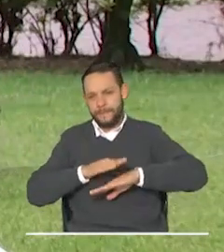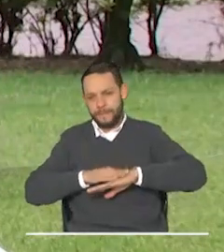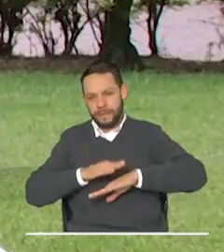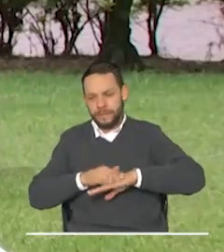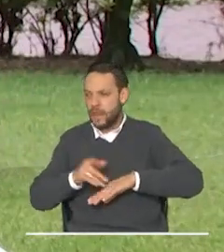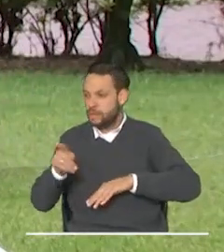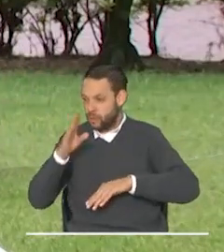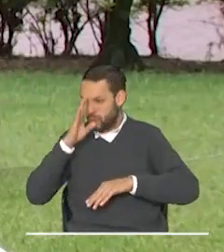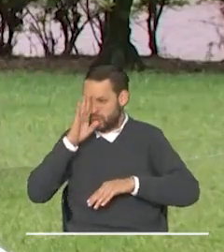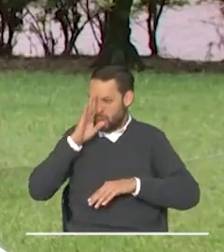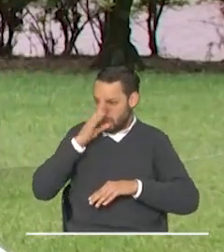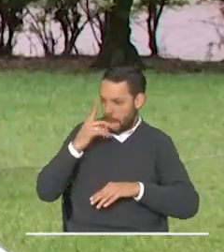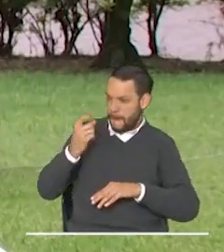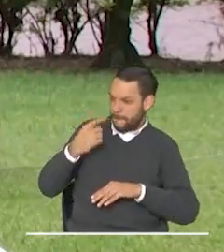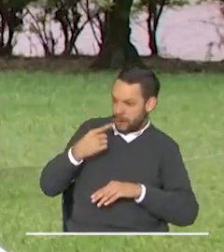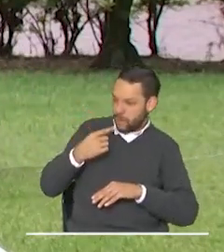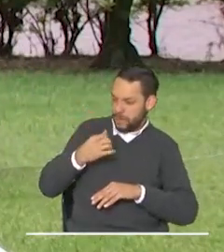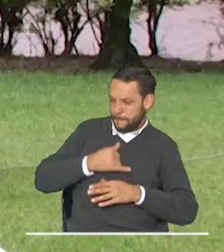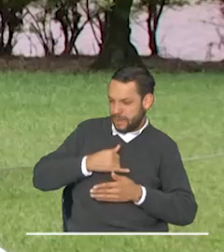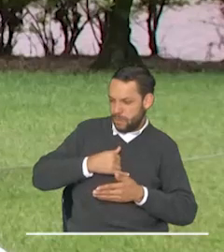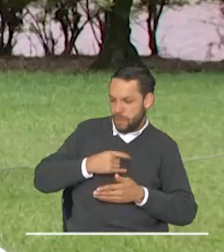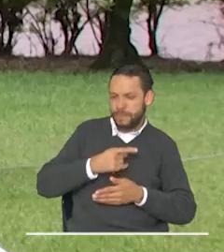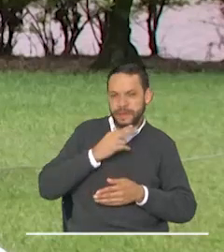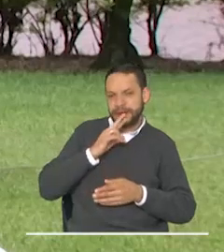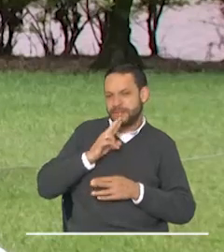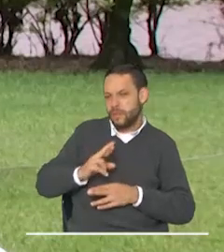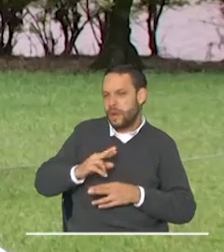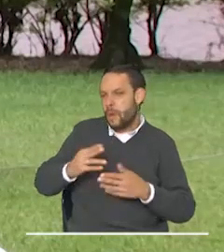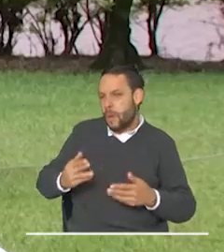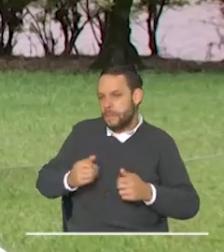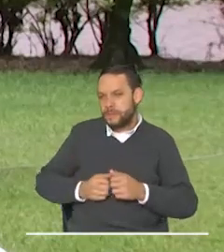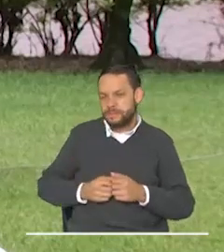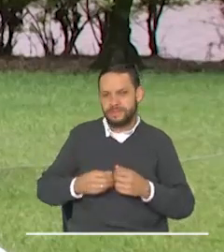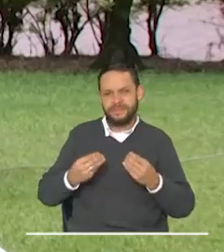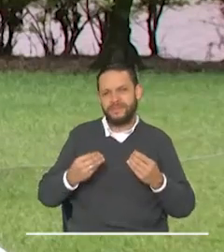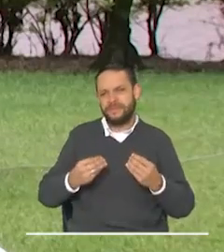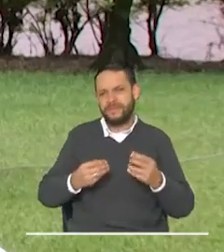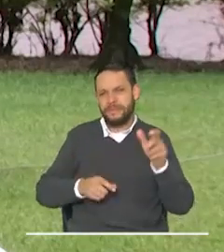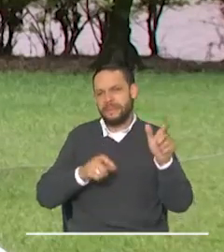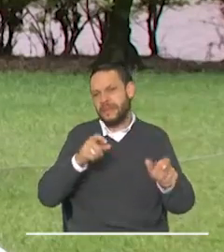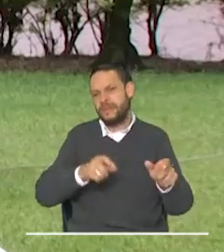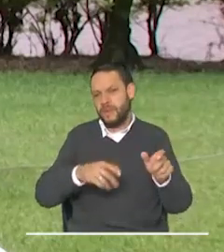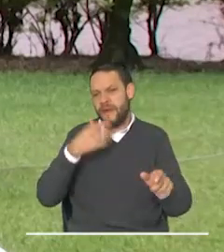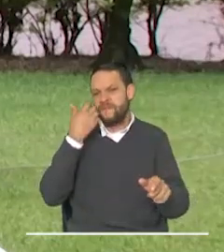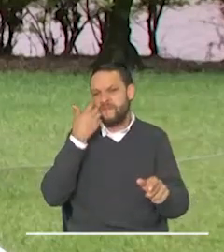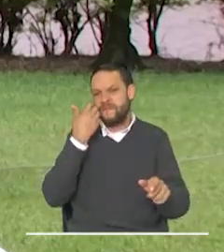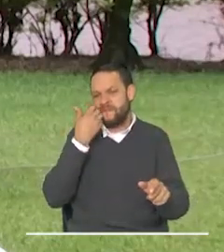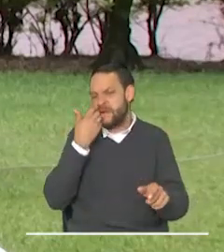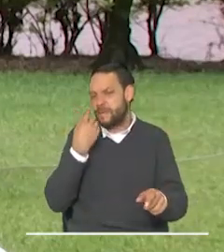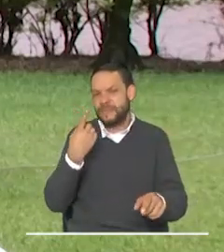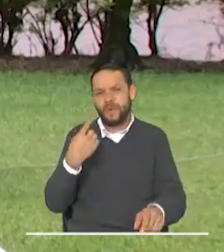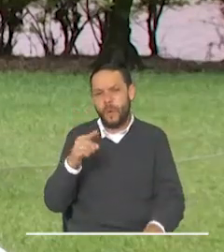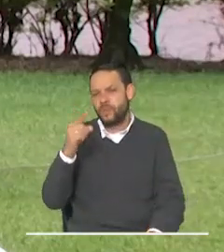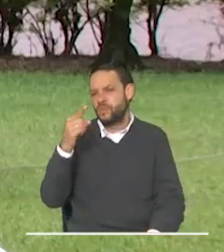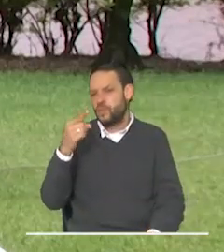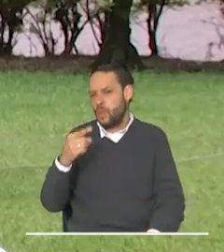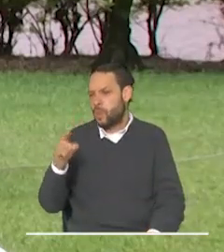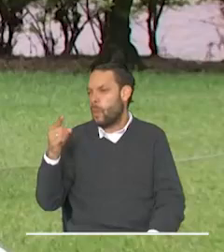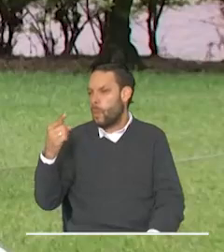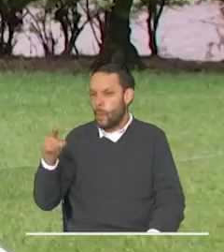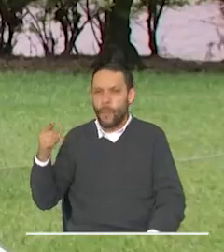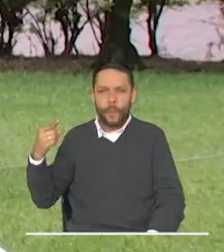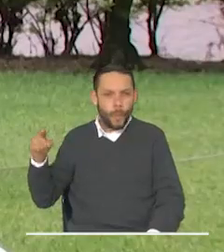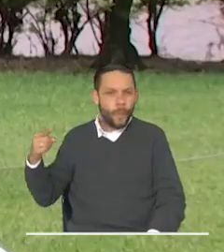inquietud Jorge y es que estamos llenos de diagnósticos claro nos podemos encontrar en la consulta con con